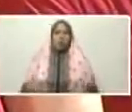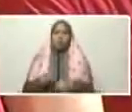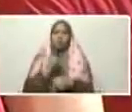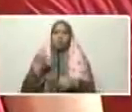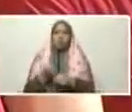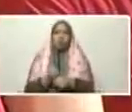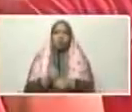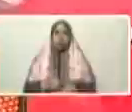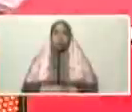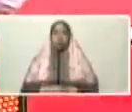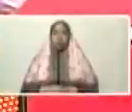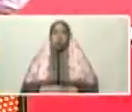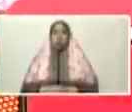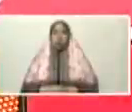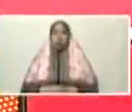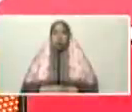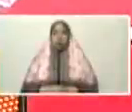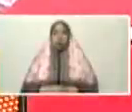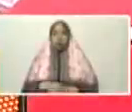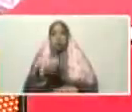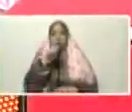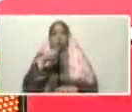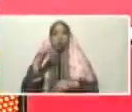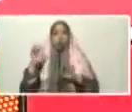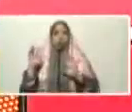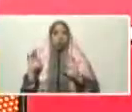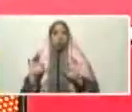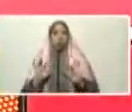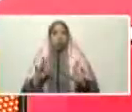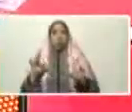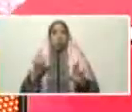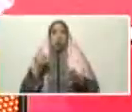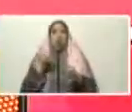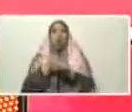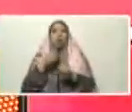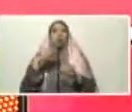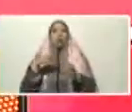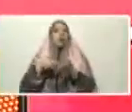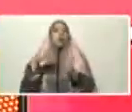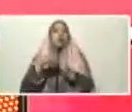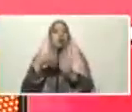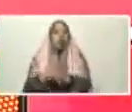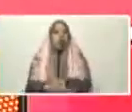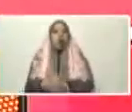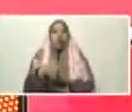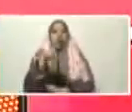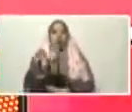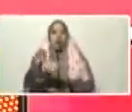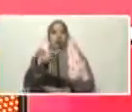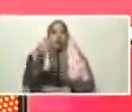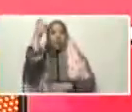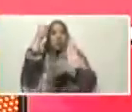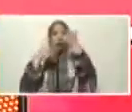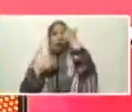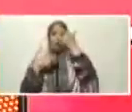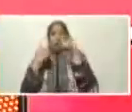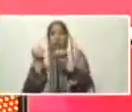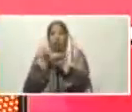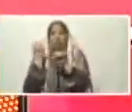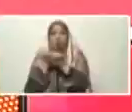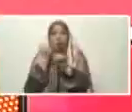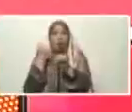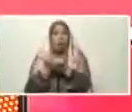y no dejaba que las aguas se estancarán que las aguas se echaran agua estancada